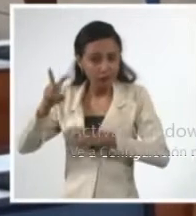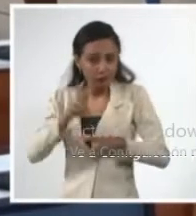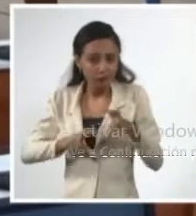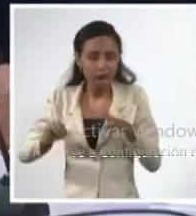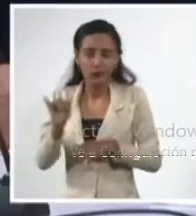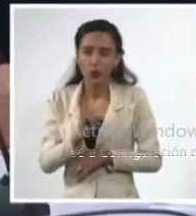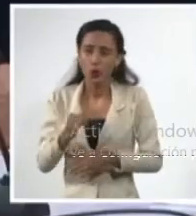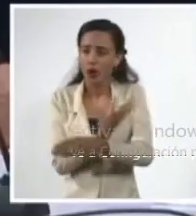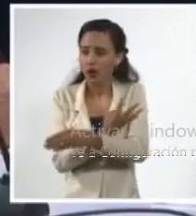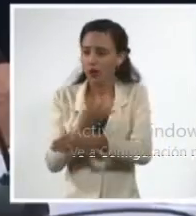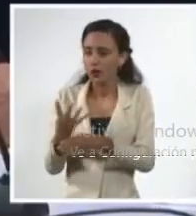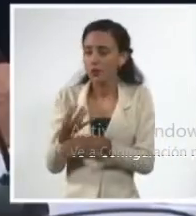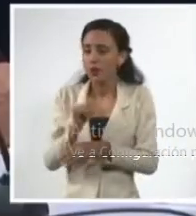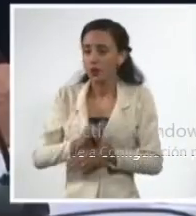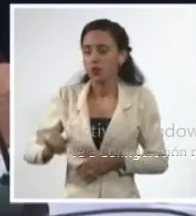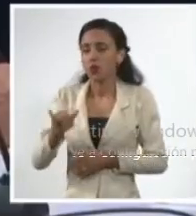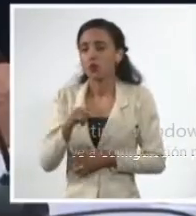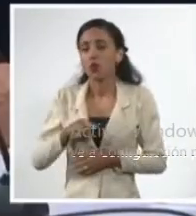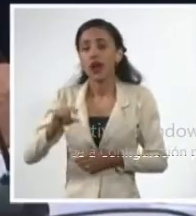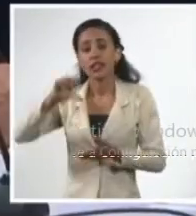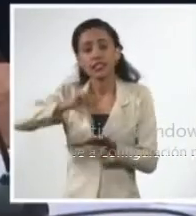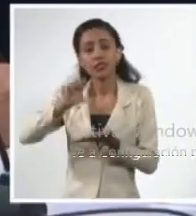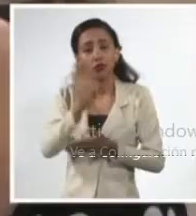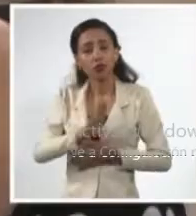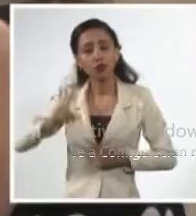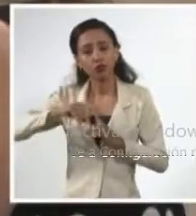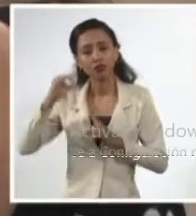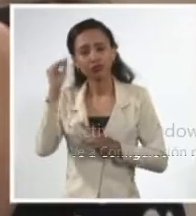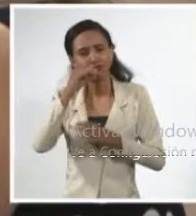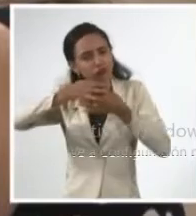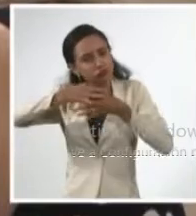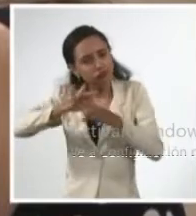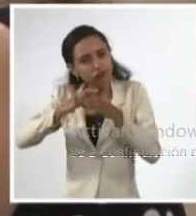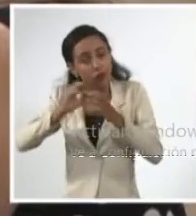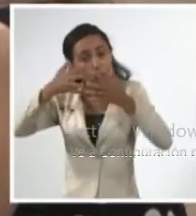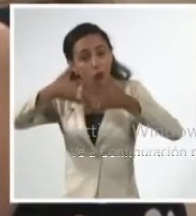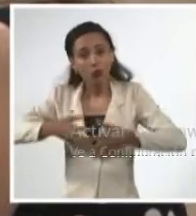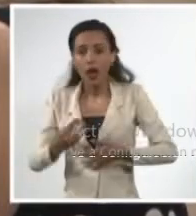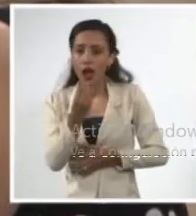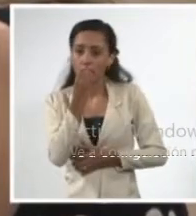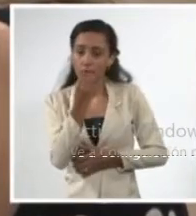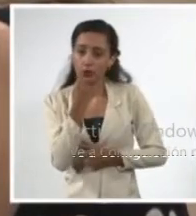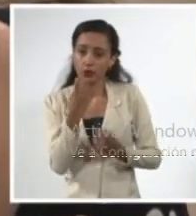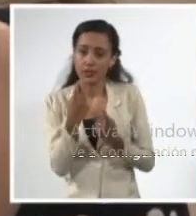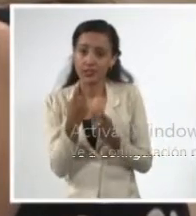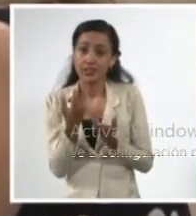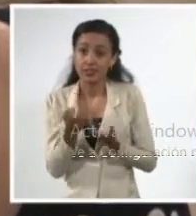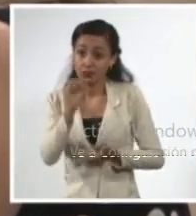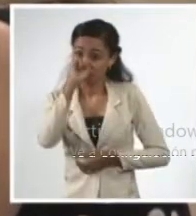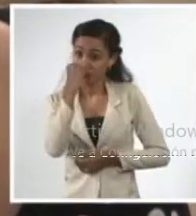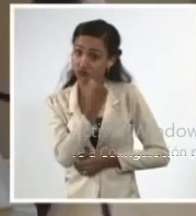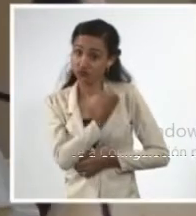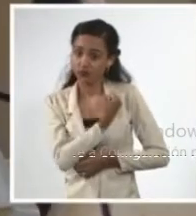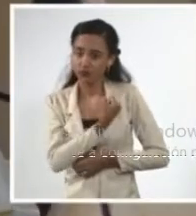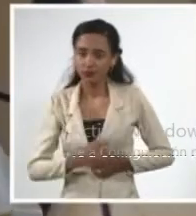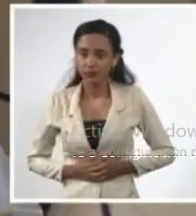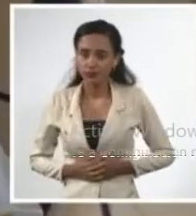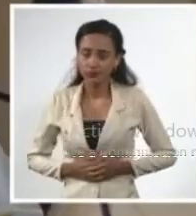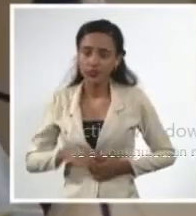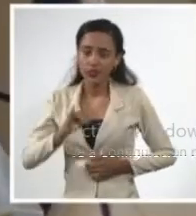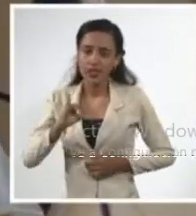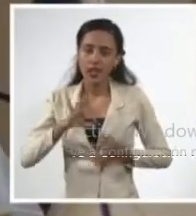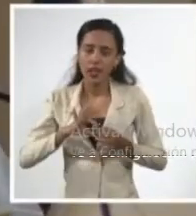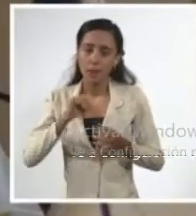o el Centro de Ingeniería Genética y Biotecnología para producir el alimento que requiere la masa porcina. El CIGB está trabajando